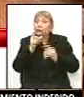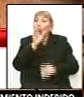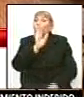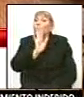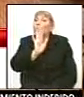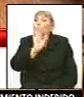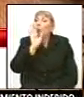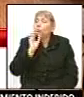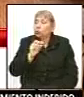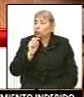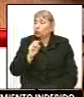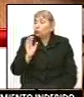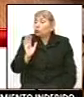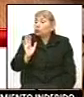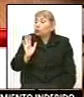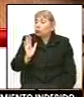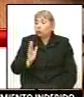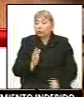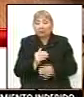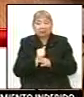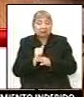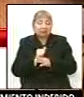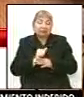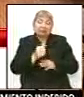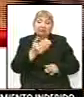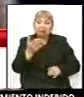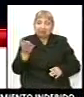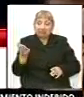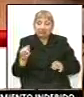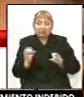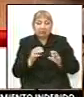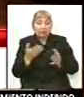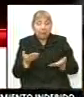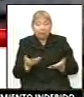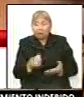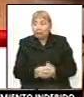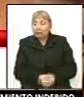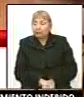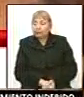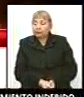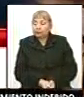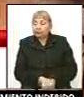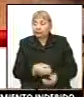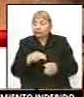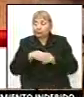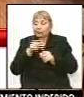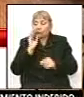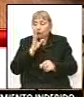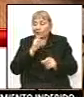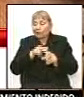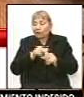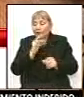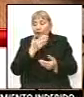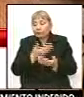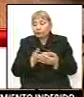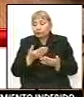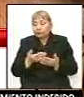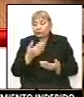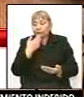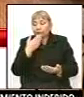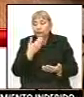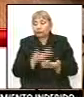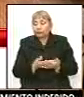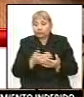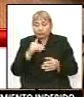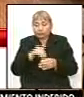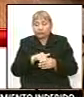necesidades. Bueno, esa es también la práctica representativa que está haciendo ahorita como la Conita, que uno está hablando y está retirando. Bueno, pero es decisión, pero agradezco los